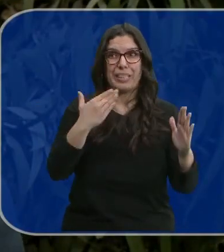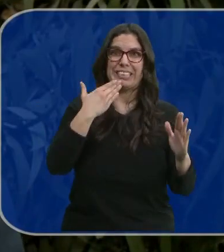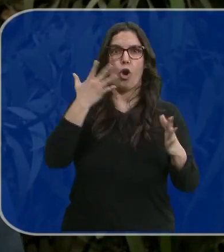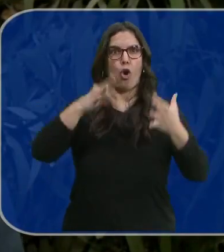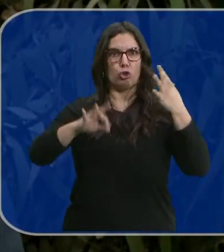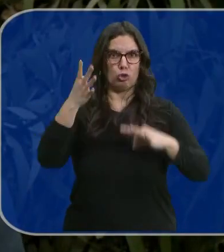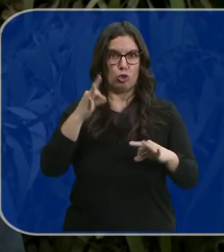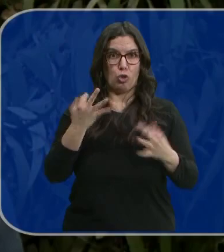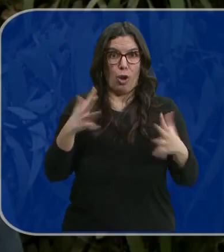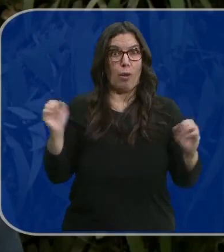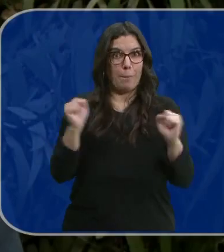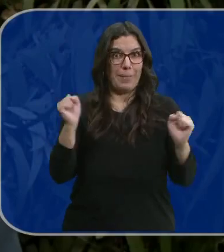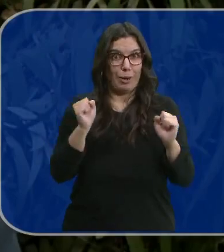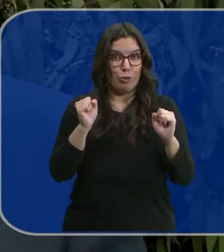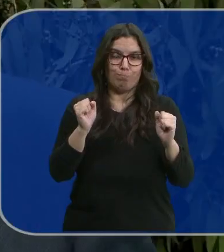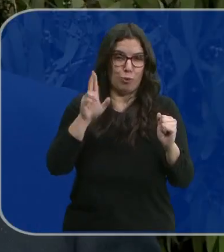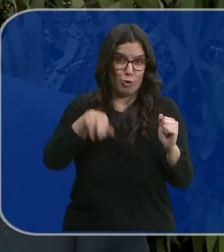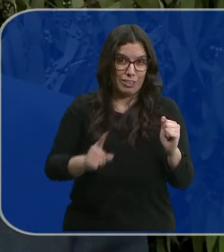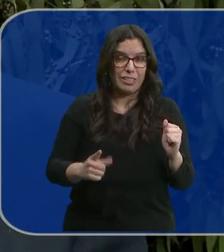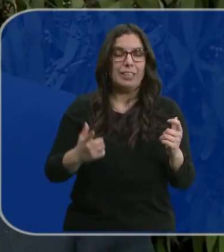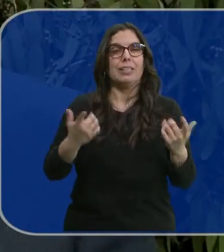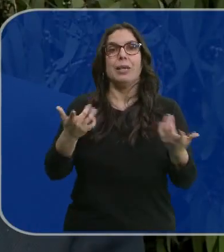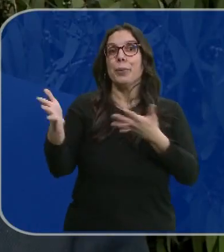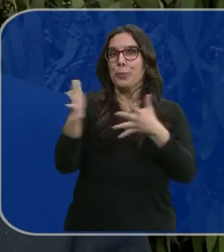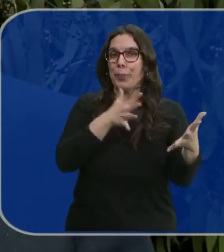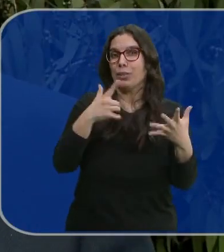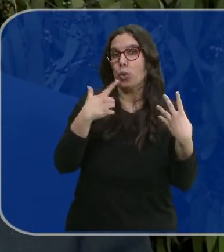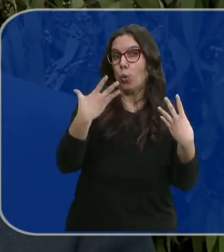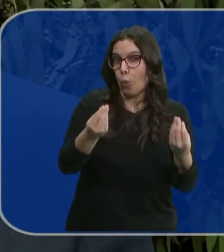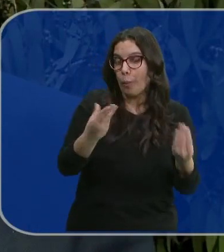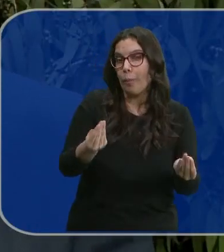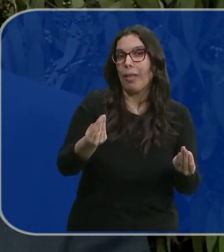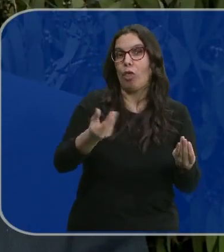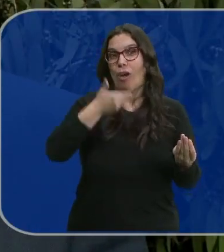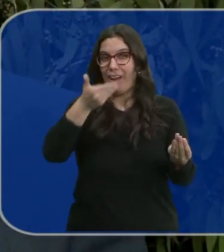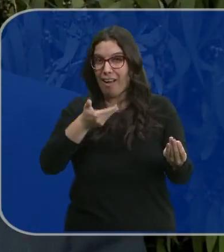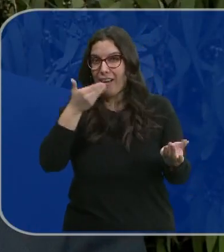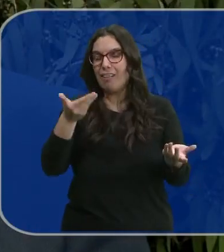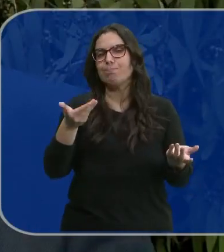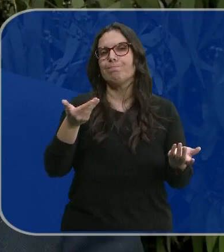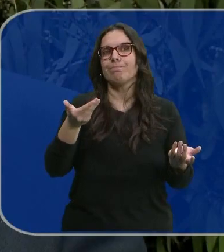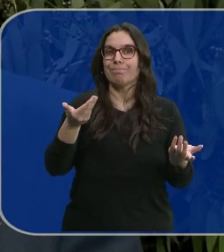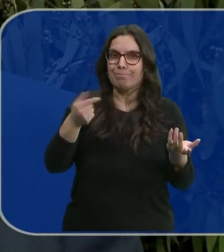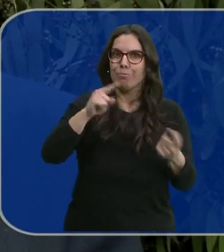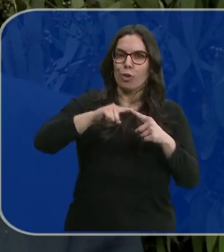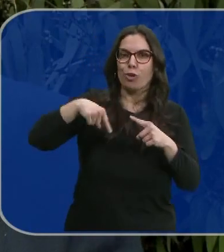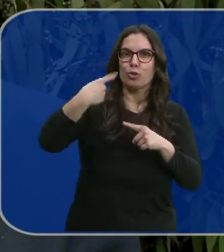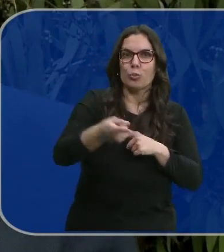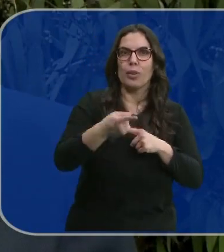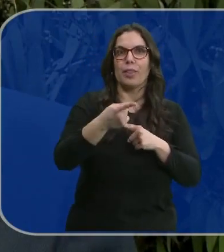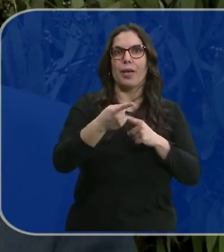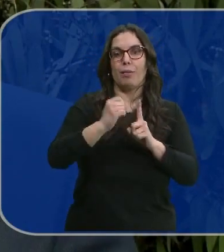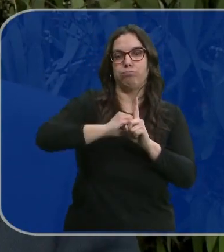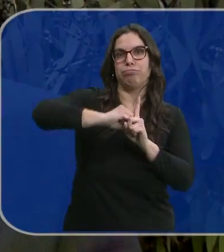otoñal en pleno invierno, son vientos húmedos y cálidos y bueno, pues eso provoca